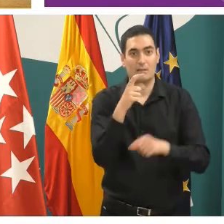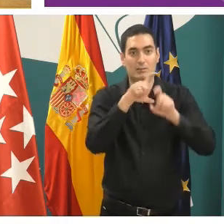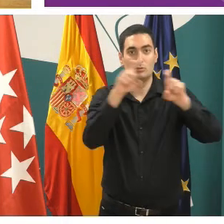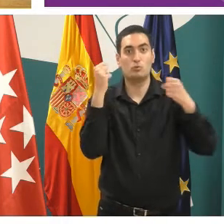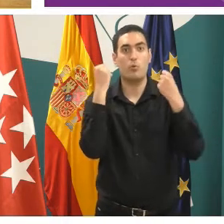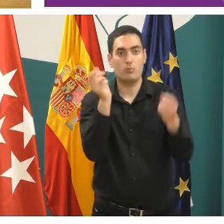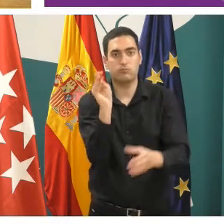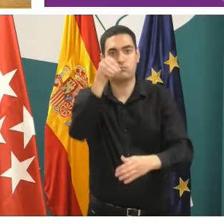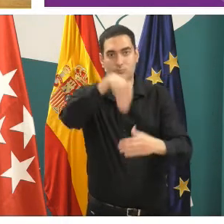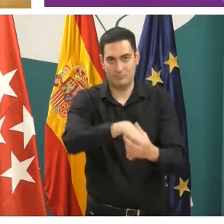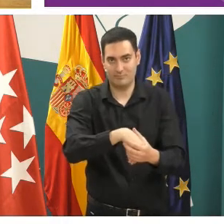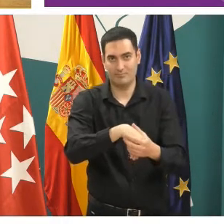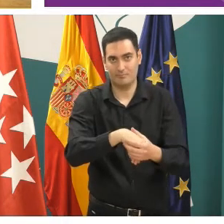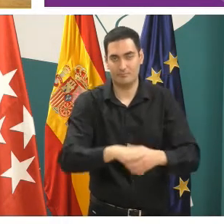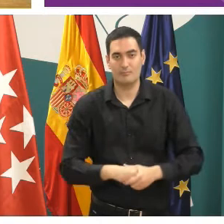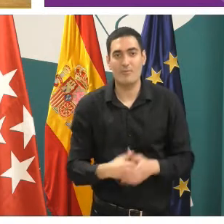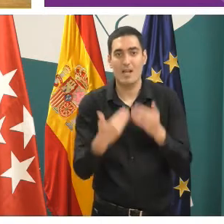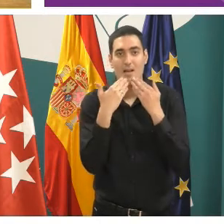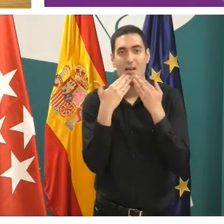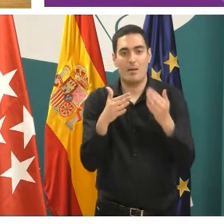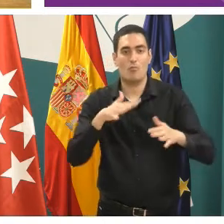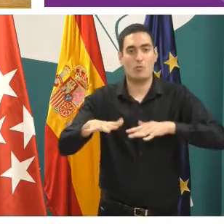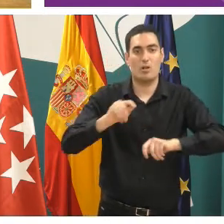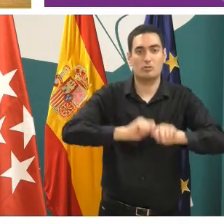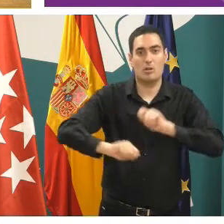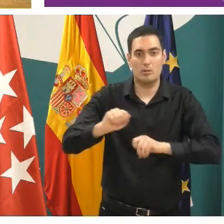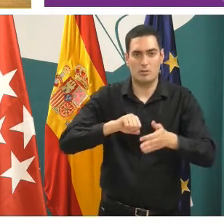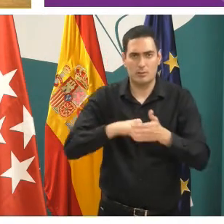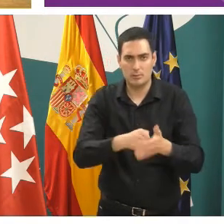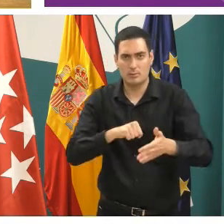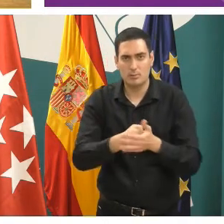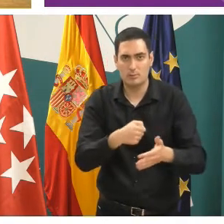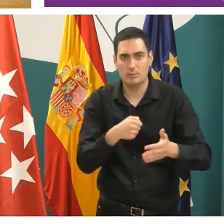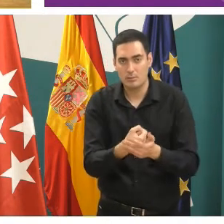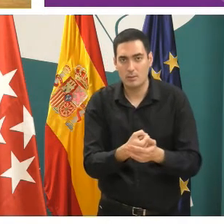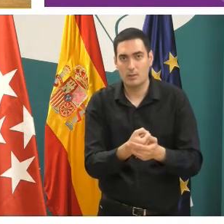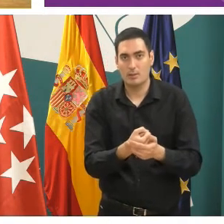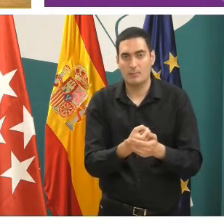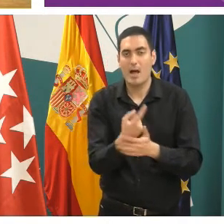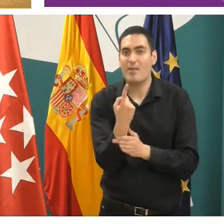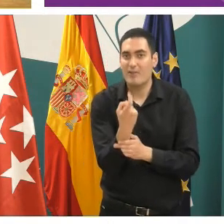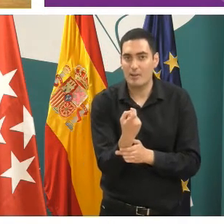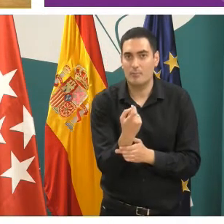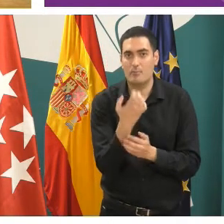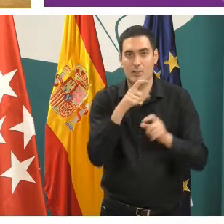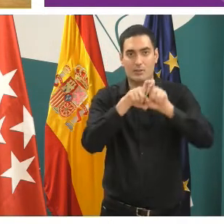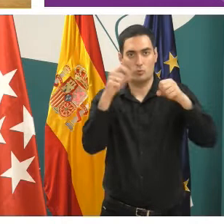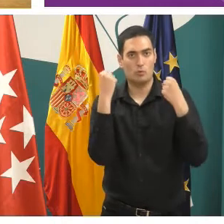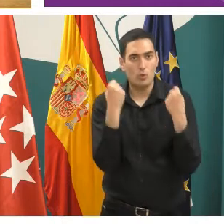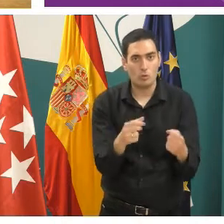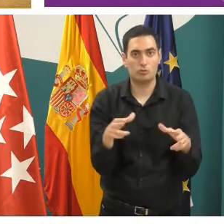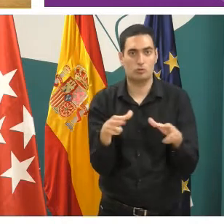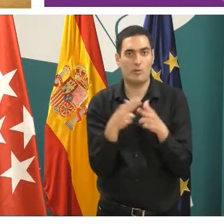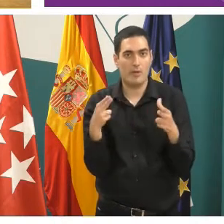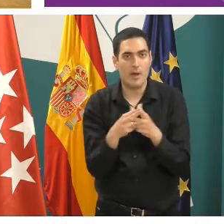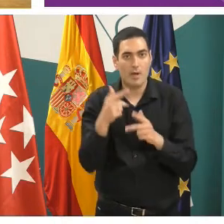también entre en juego en esto, ¿no? Gracias a que el movimiento asociativo reivindica esta necesidad, reivindica que haya instituciones, sociedades,